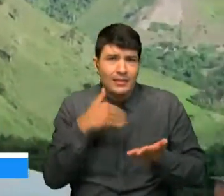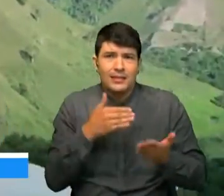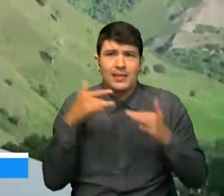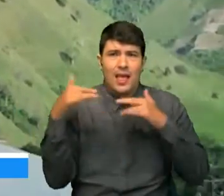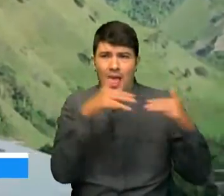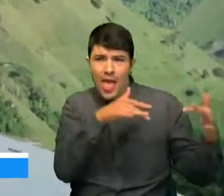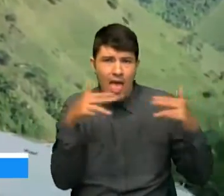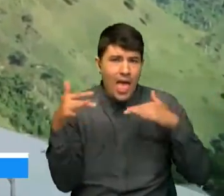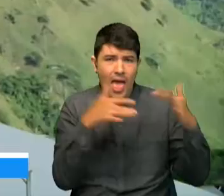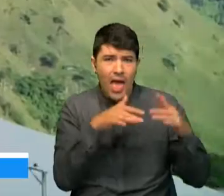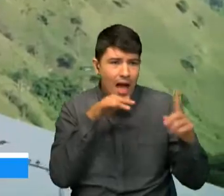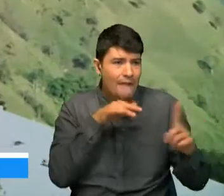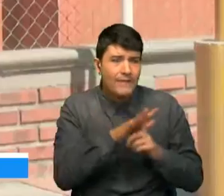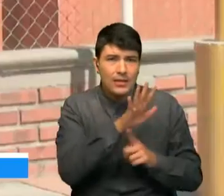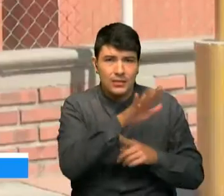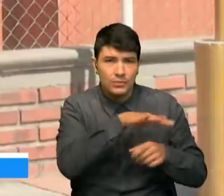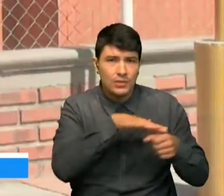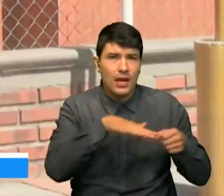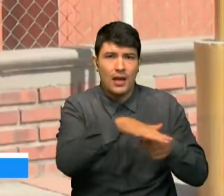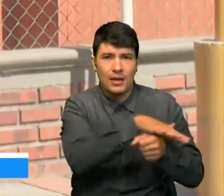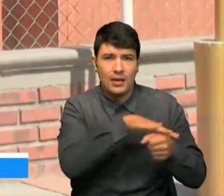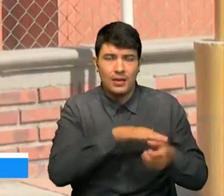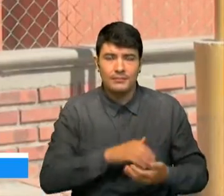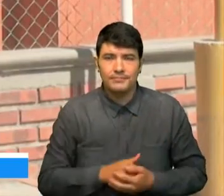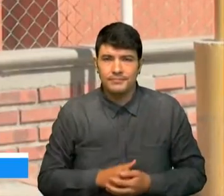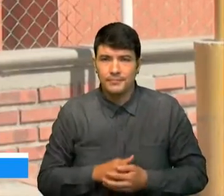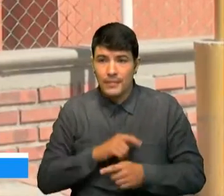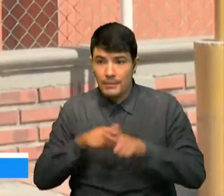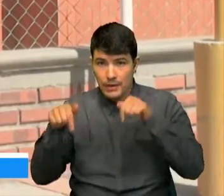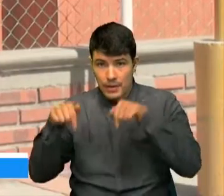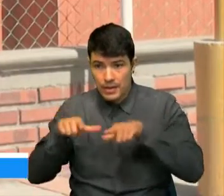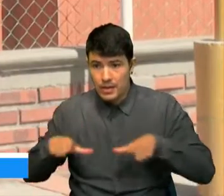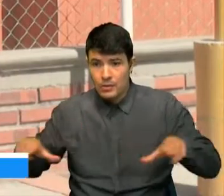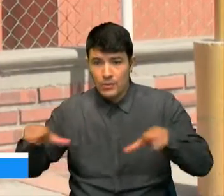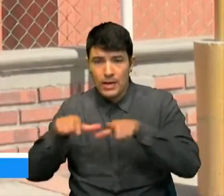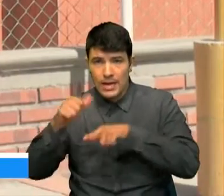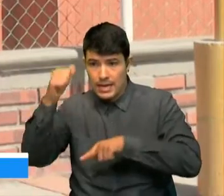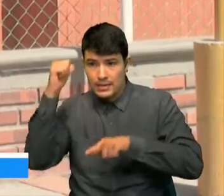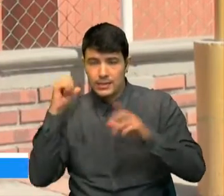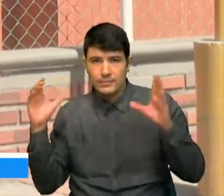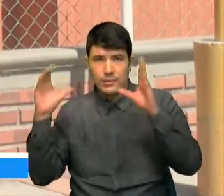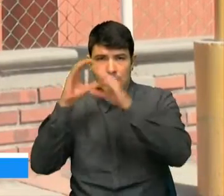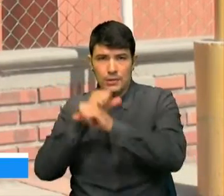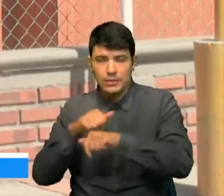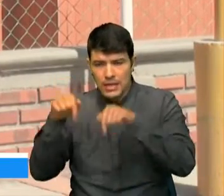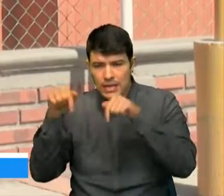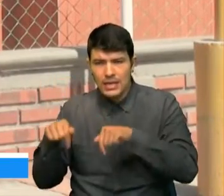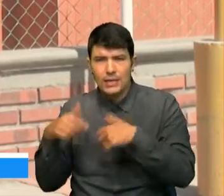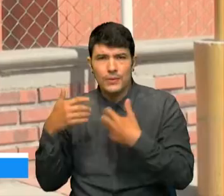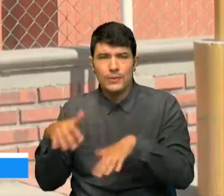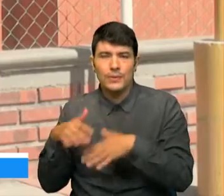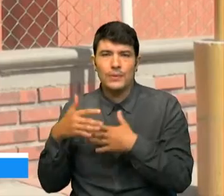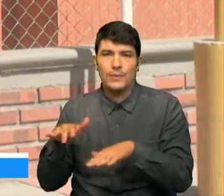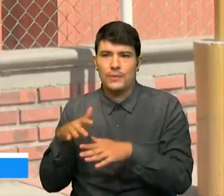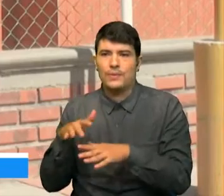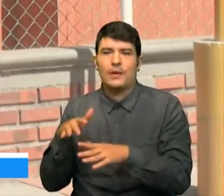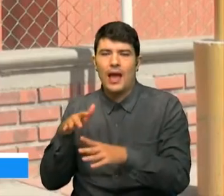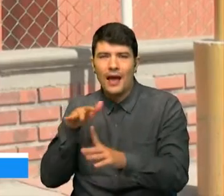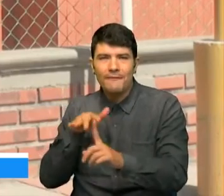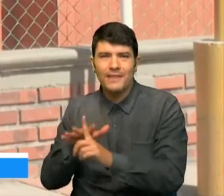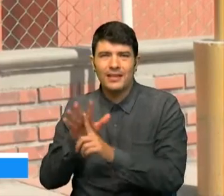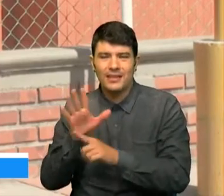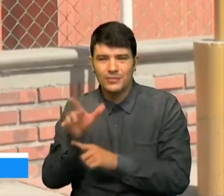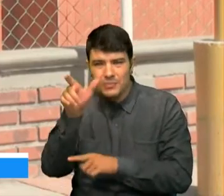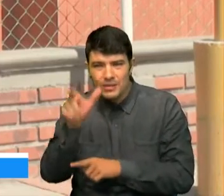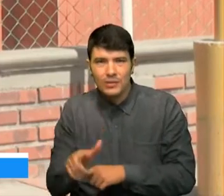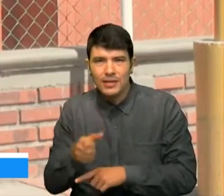entre insurgencias el último año. En el ámbito local debemos indicar que la noche anterior resultó herido en un intento de atraco un locutor